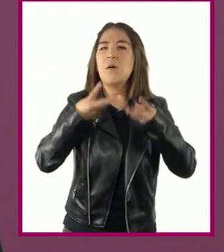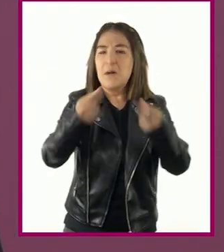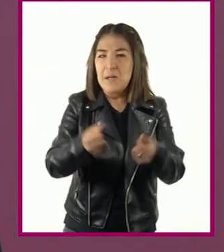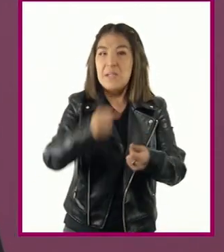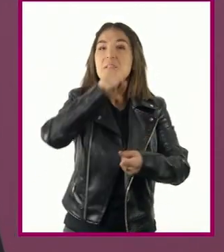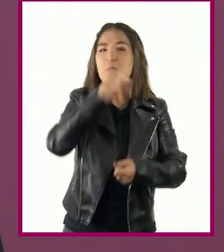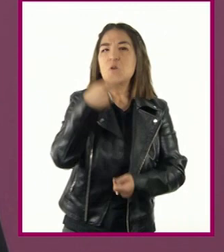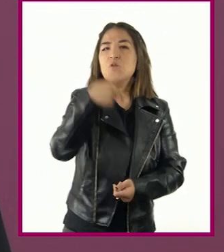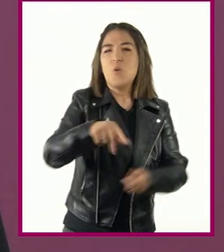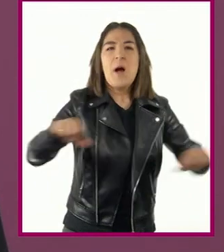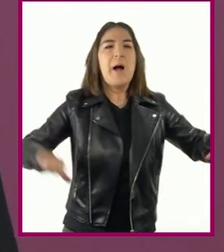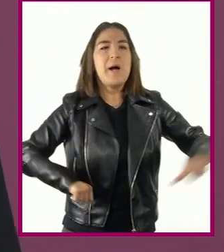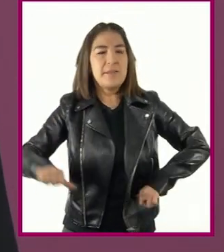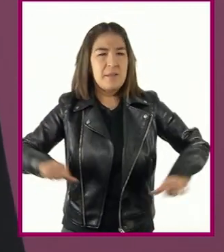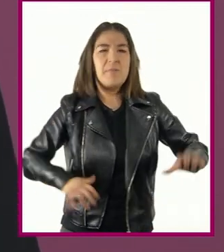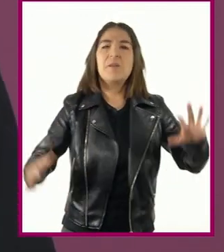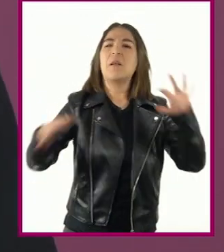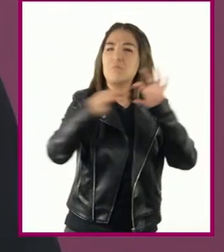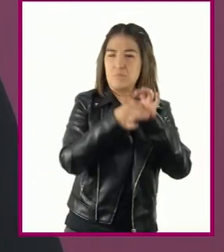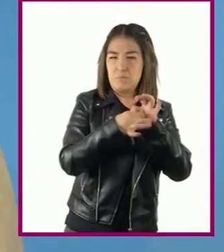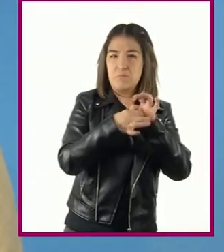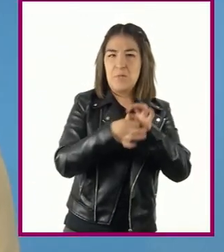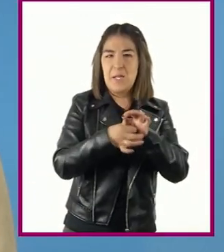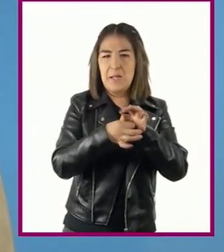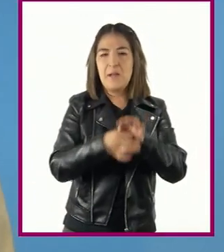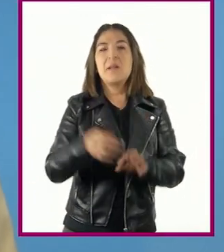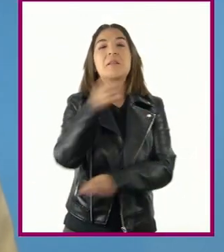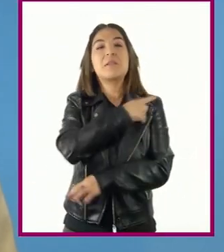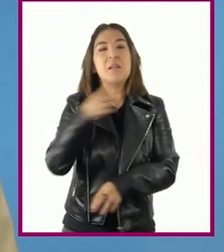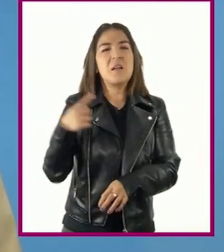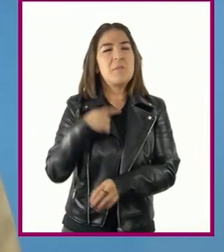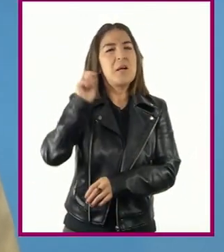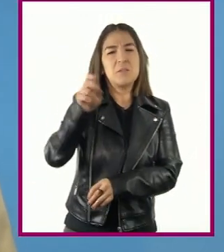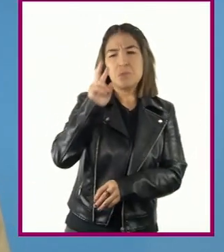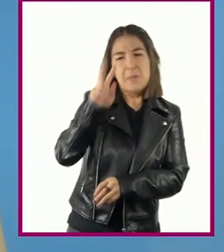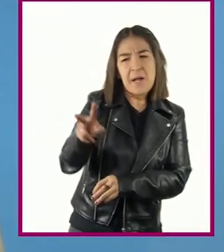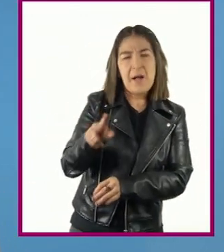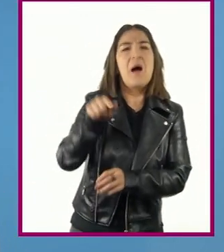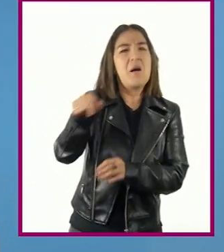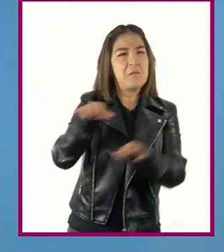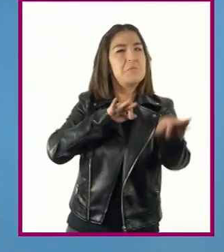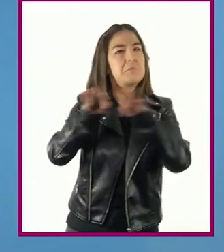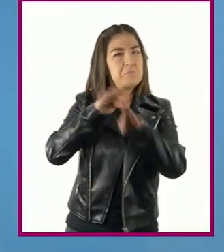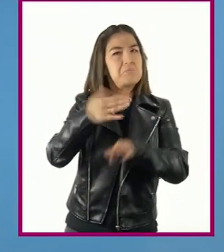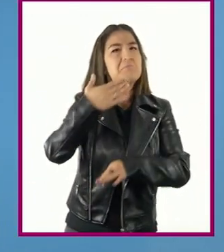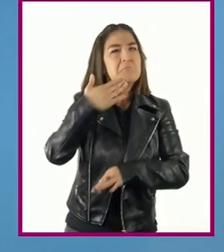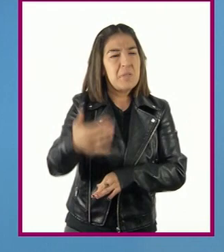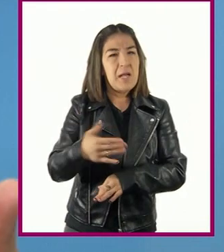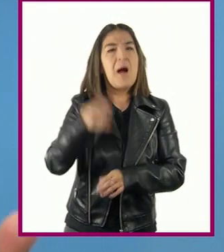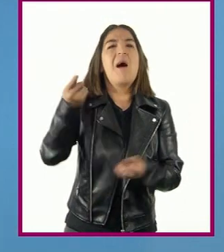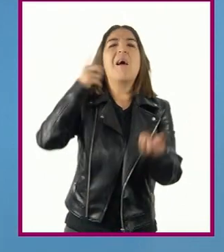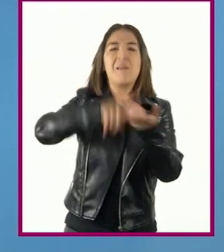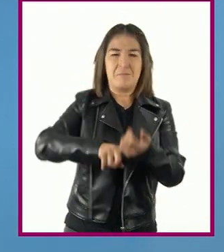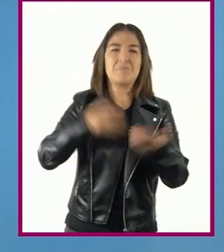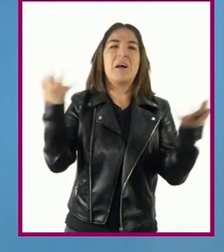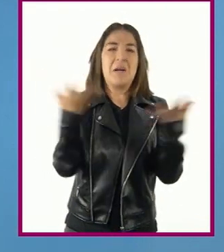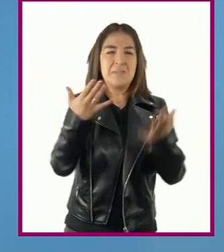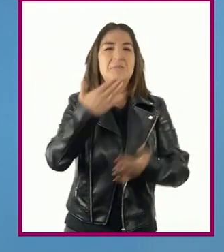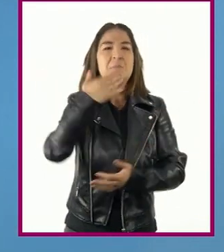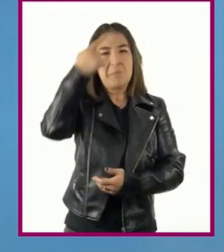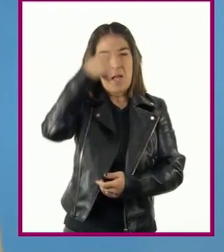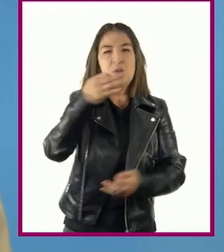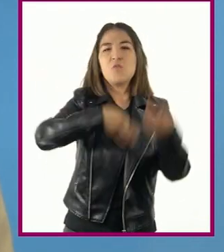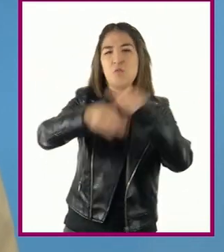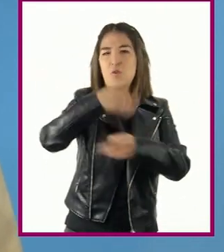relación a las actividades realizadas, genera certeza en la ciudadanía de que se está actuando para beneficio